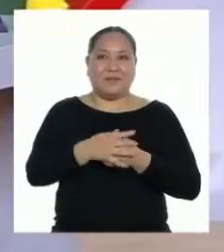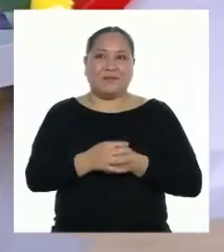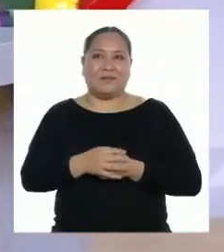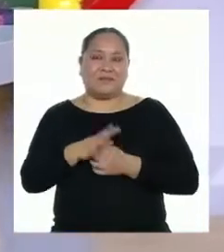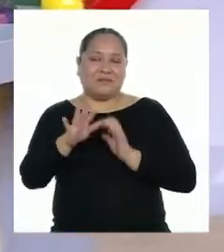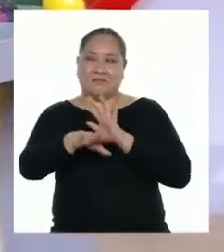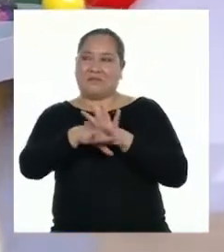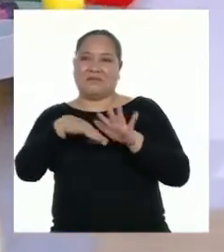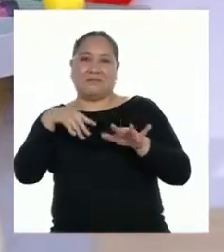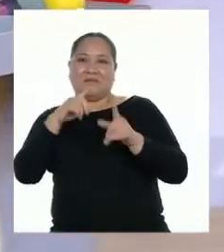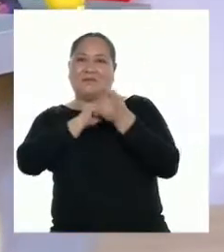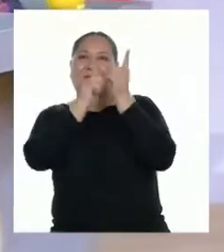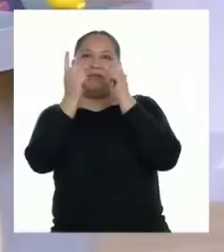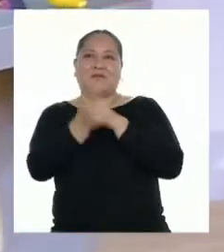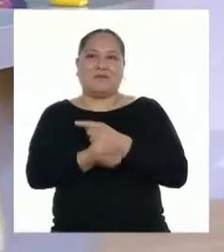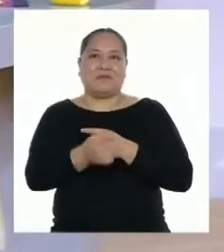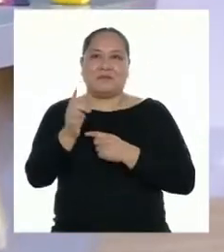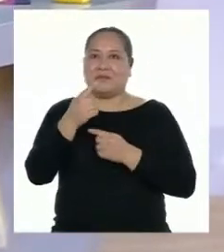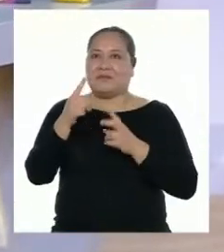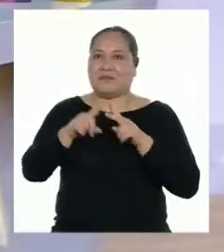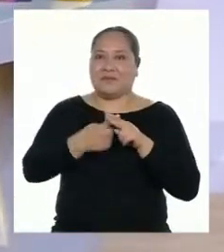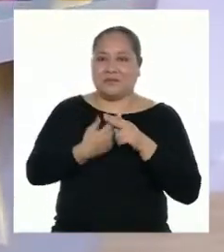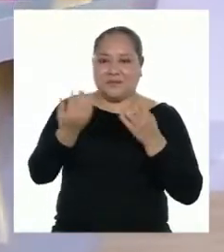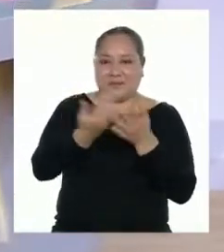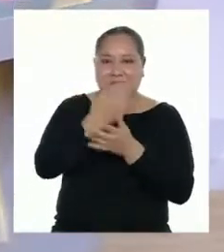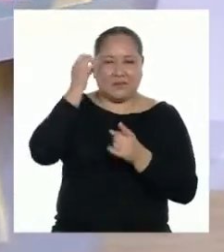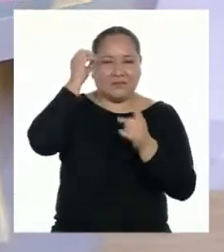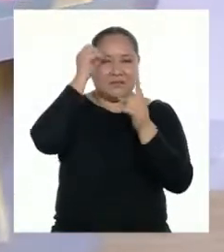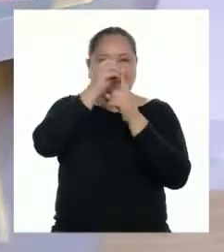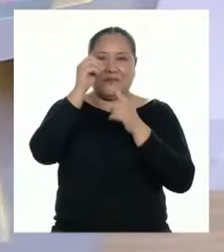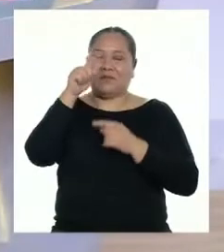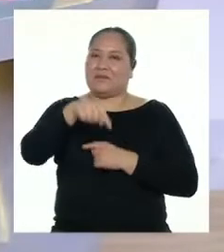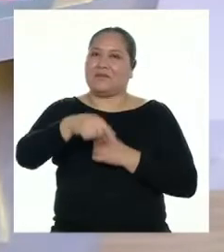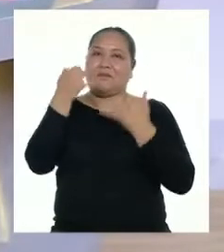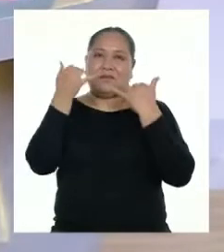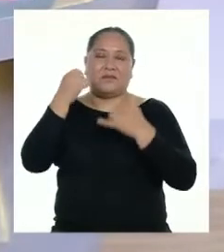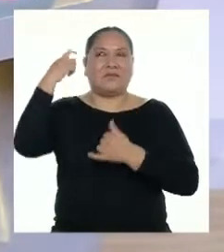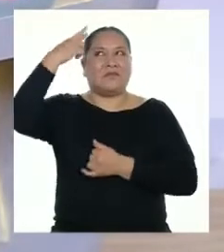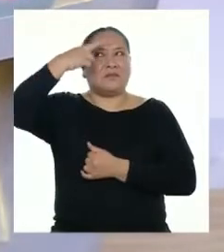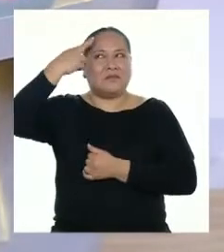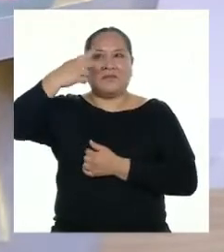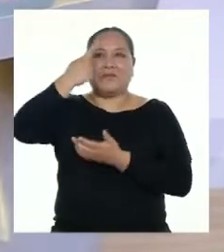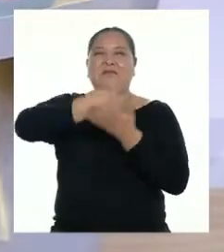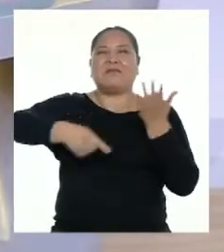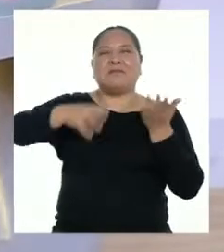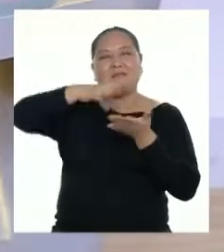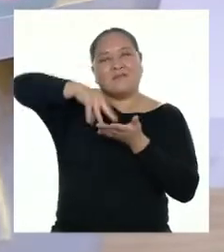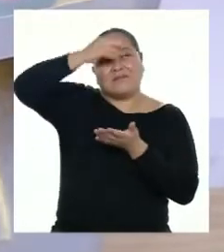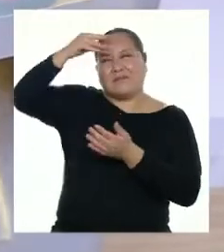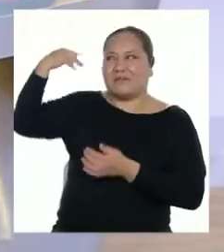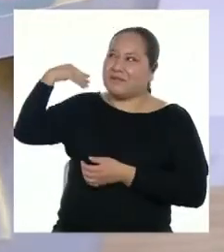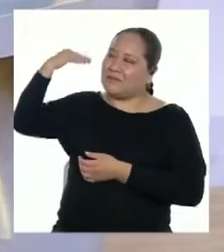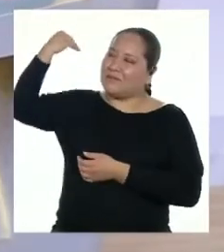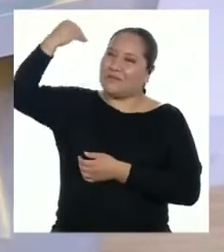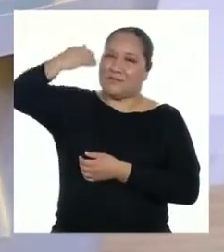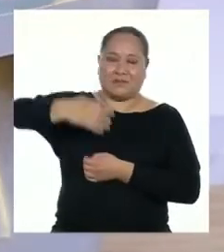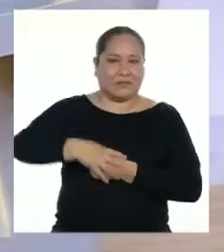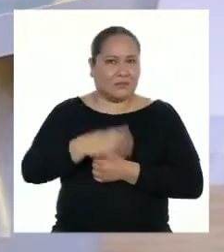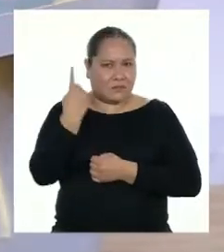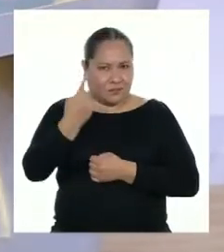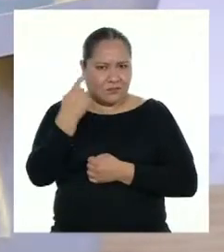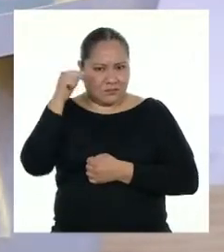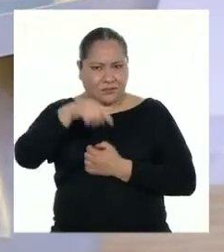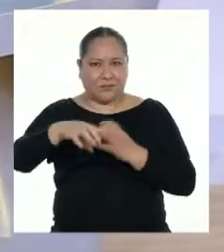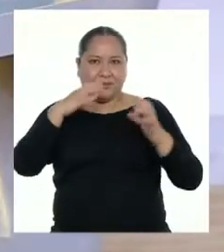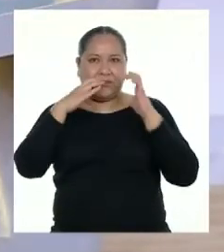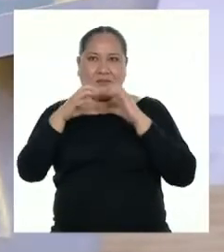de la rutina y en lugar de empezar un nuevo reto, vamos a reflexionar sobre lo que hemos venido aprendiendo en estas últimas semanas, no solo en